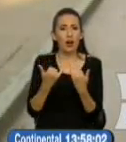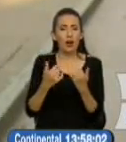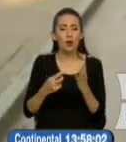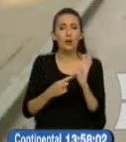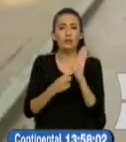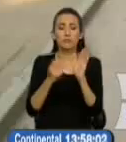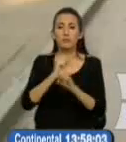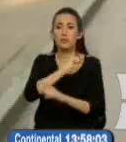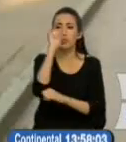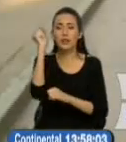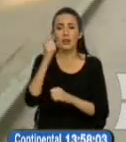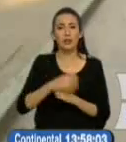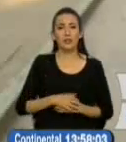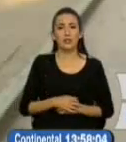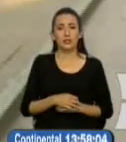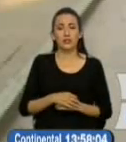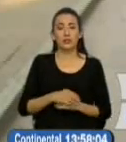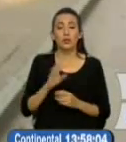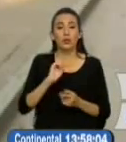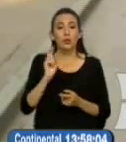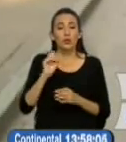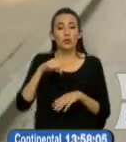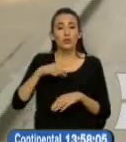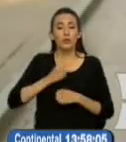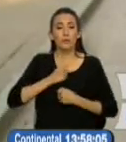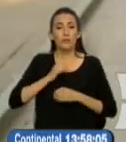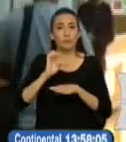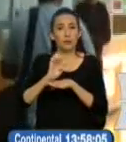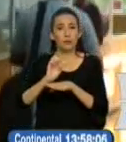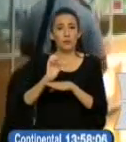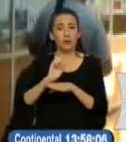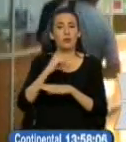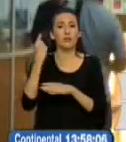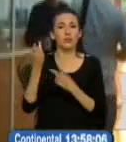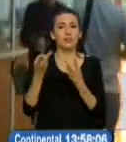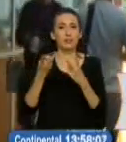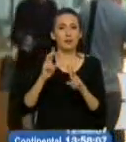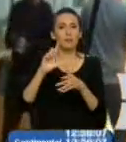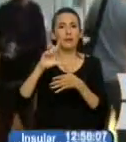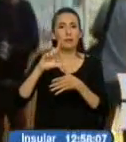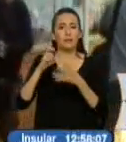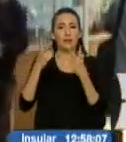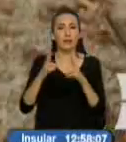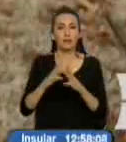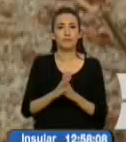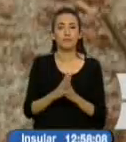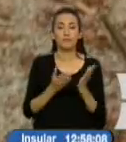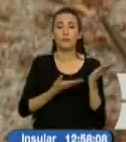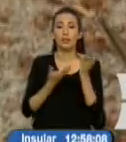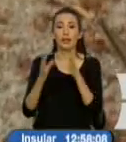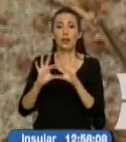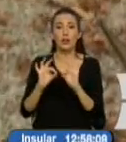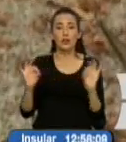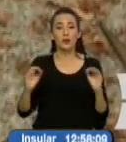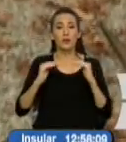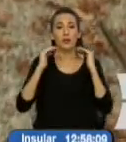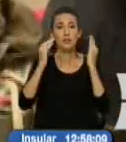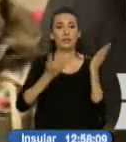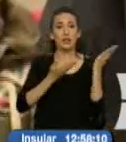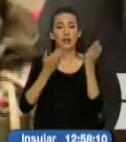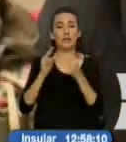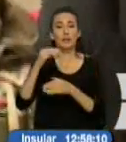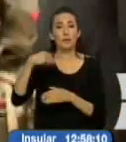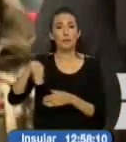han marcado en los pueblos, no solo de sus propios países, sino en Latinoamérica. La ceremonia de entrega del doctorado honoris causa está previsto para